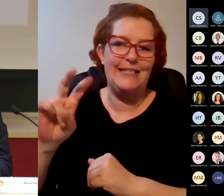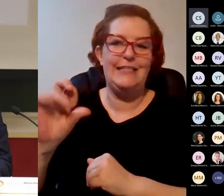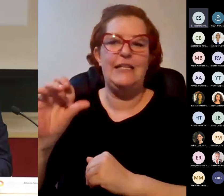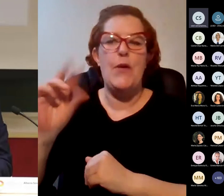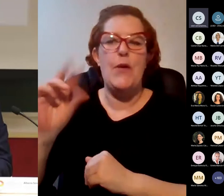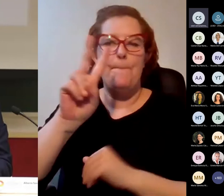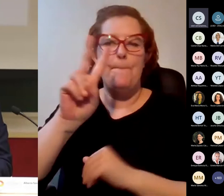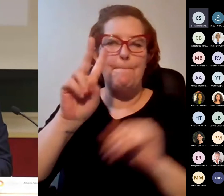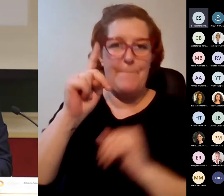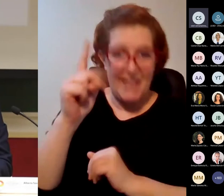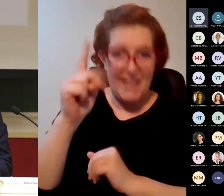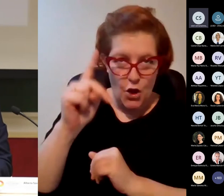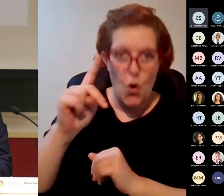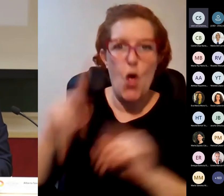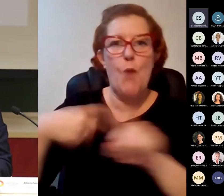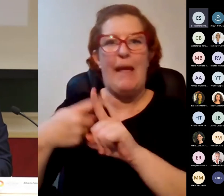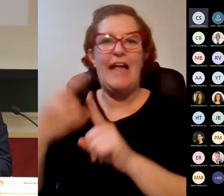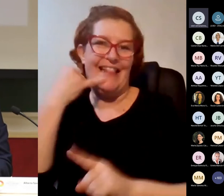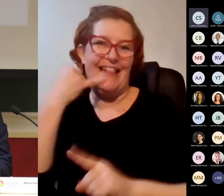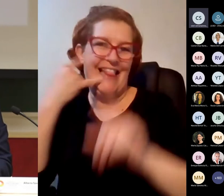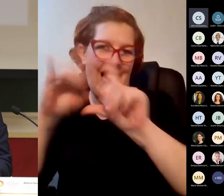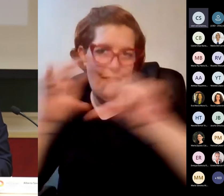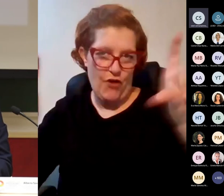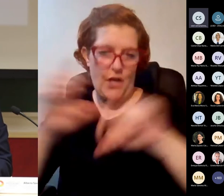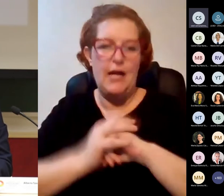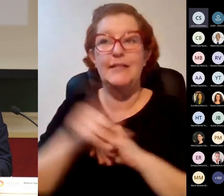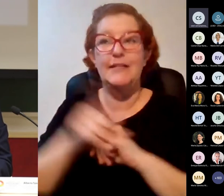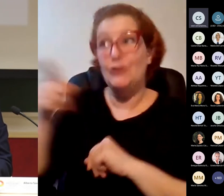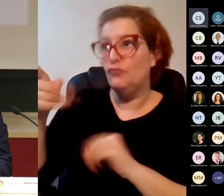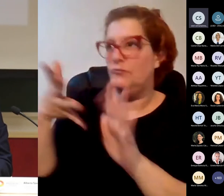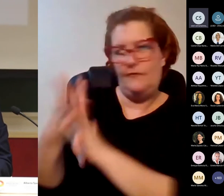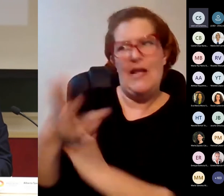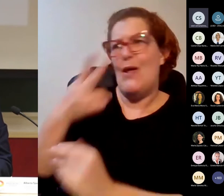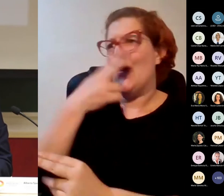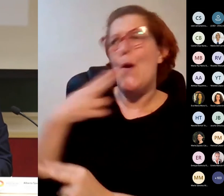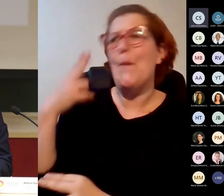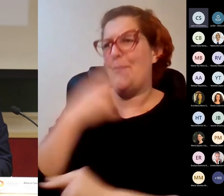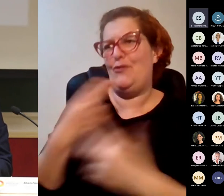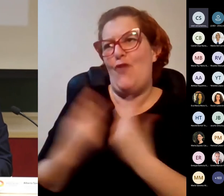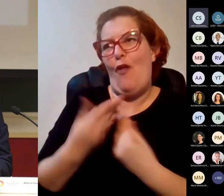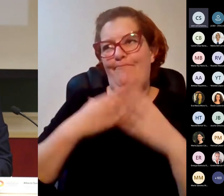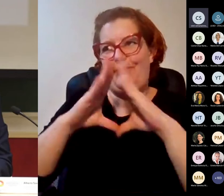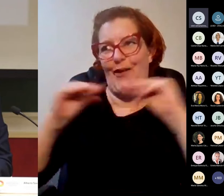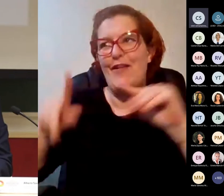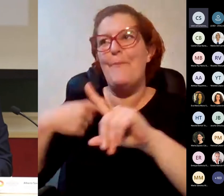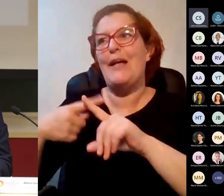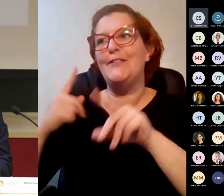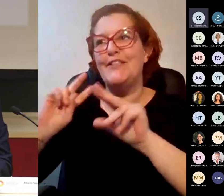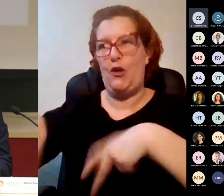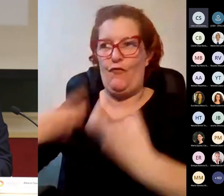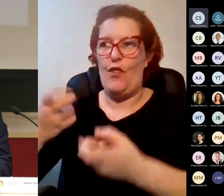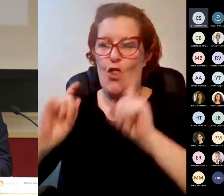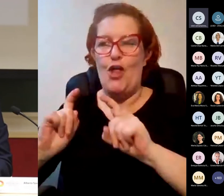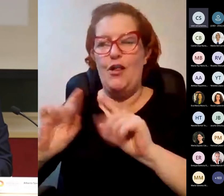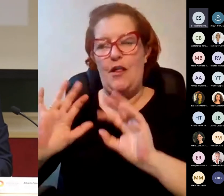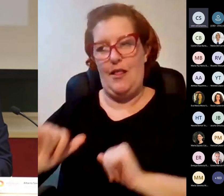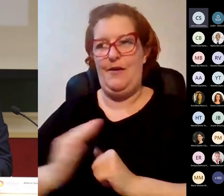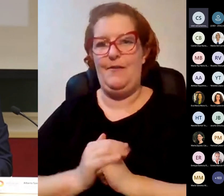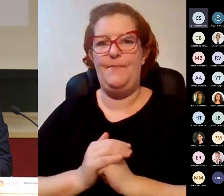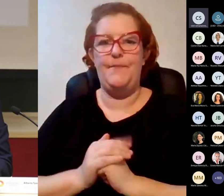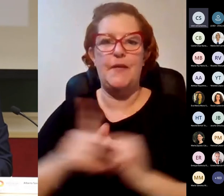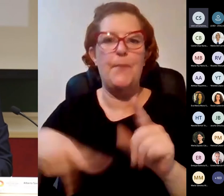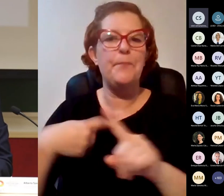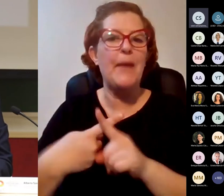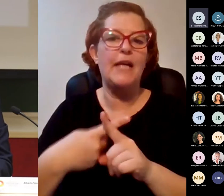vuestra colaboración es signo de vuestro compromiso con la innovación docente y con esta universidad actualmente no es menos agradecer a los miembros